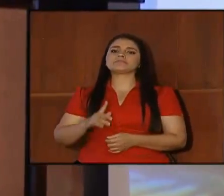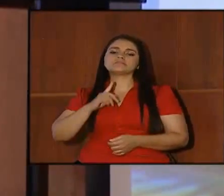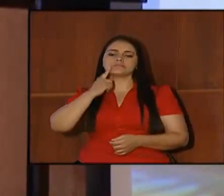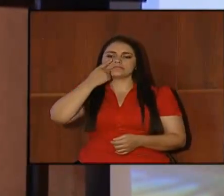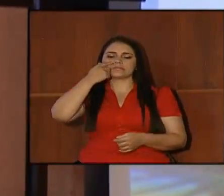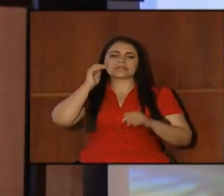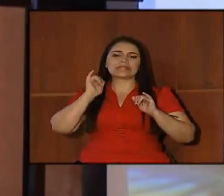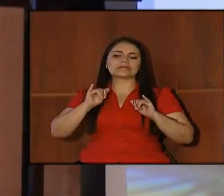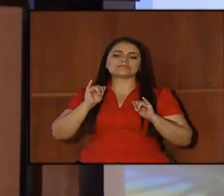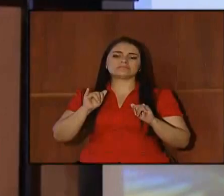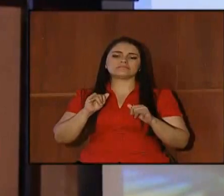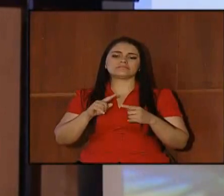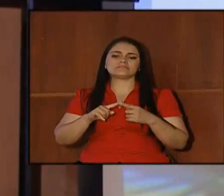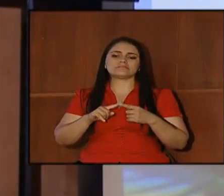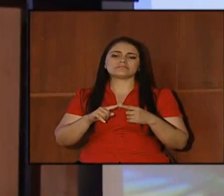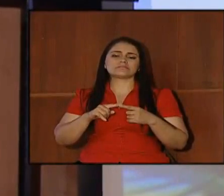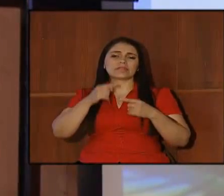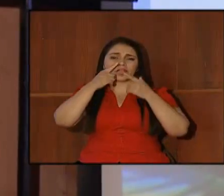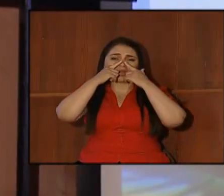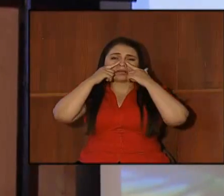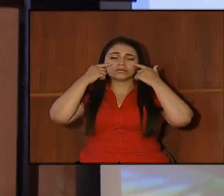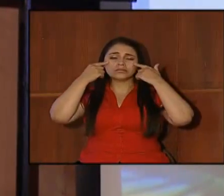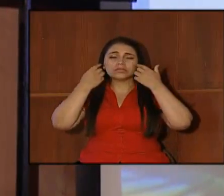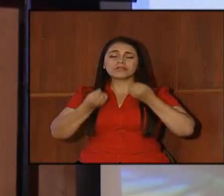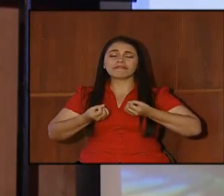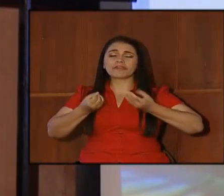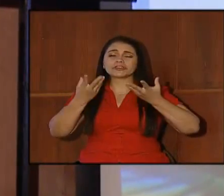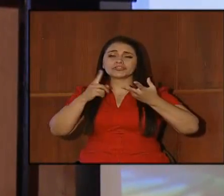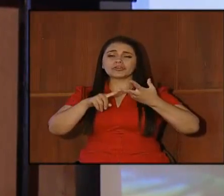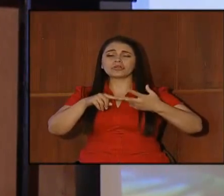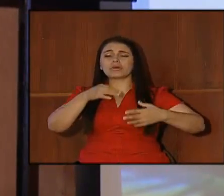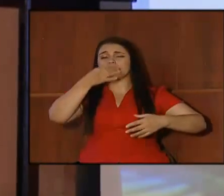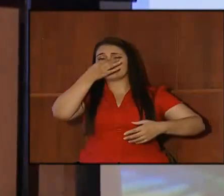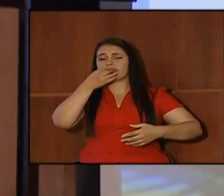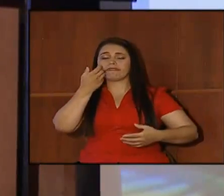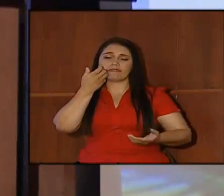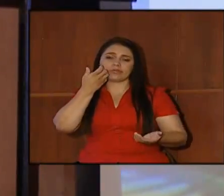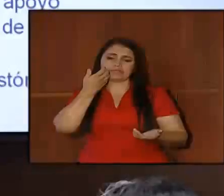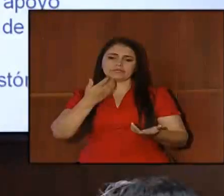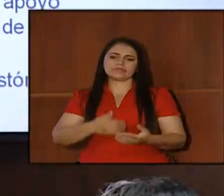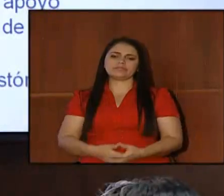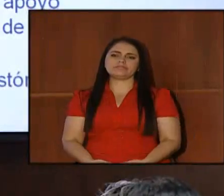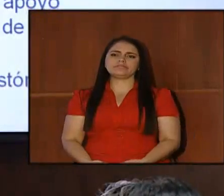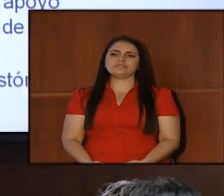ahí puesta puede causar infección en senos paranasales o sinusitis.